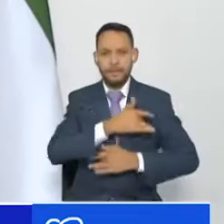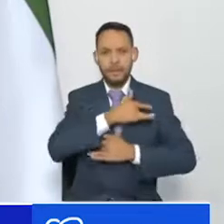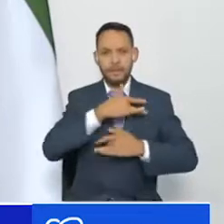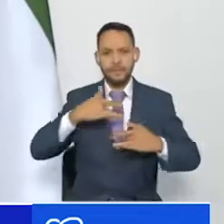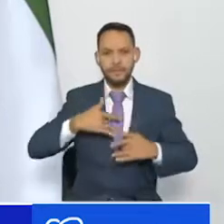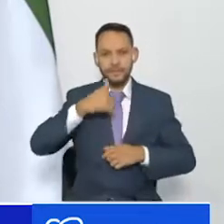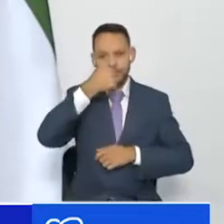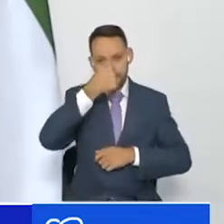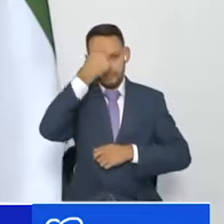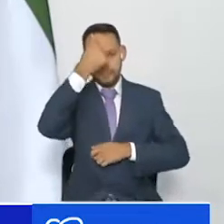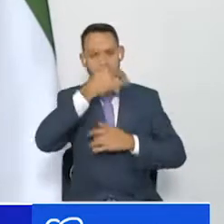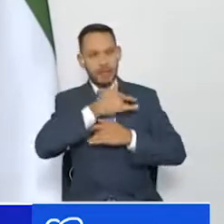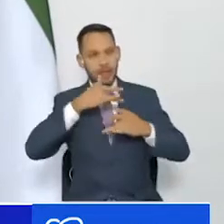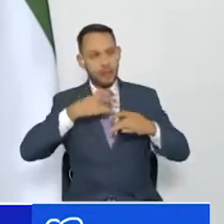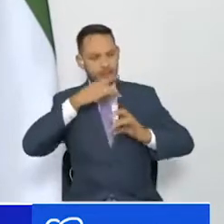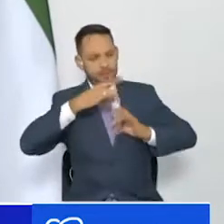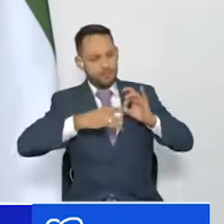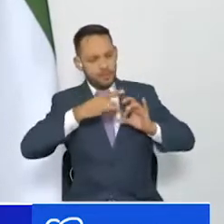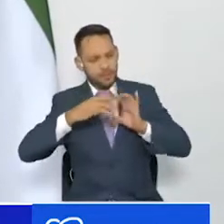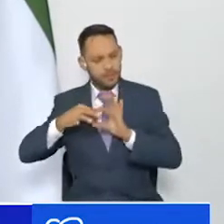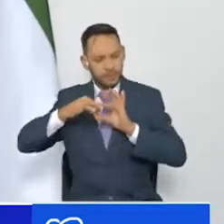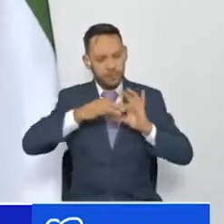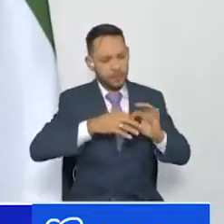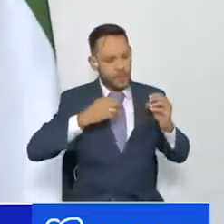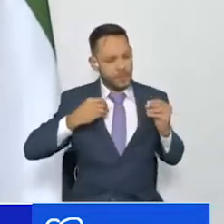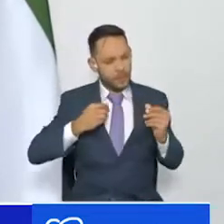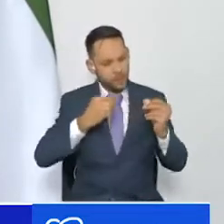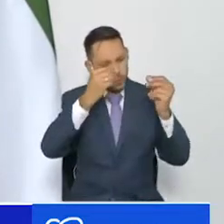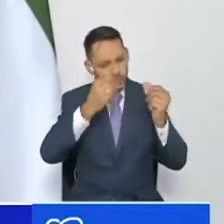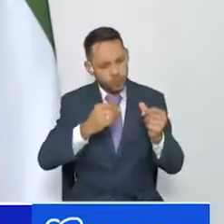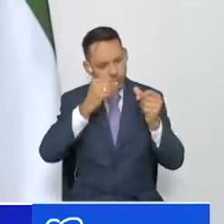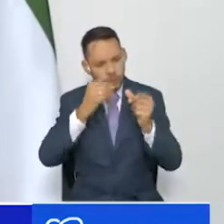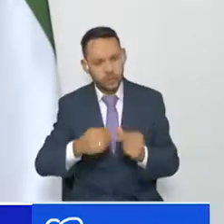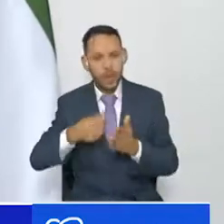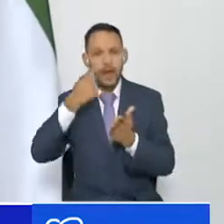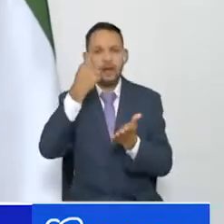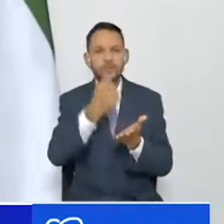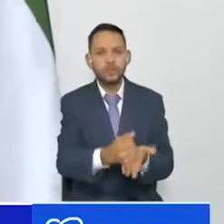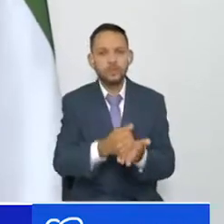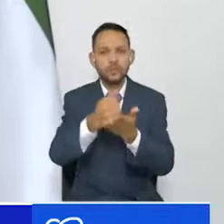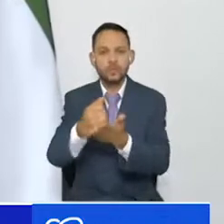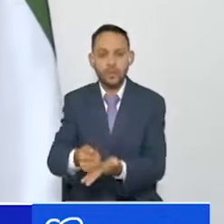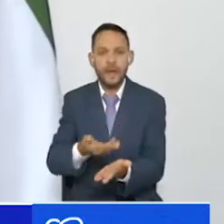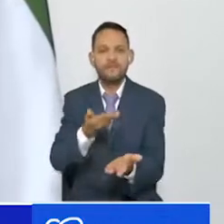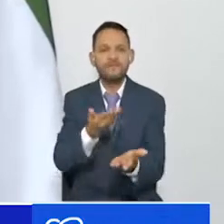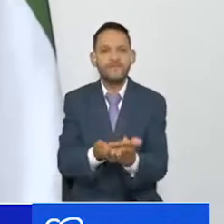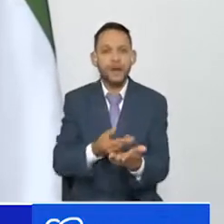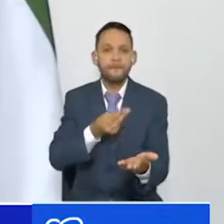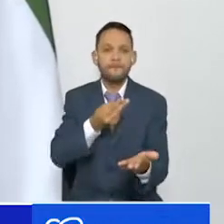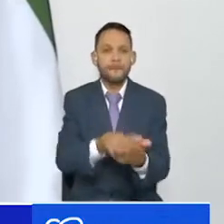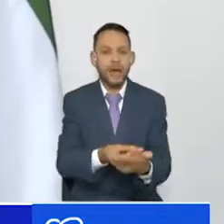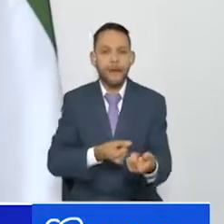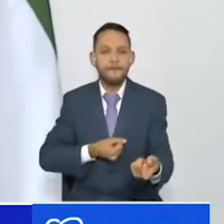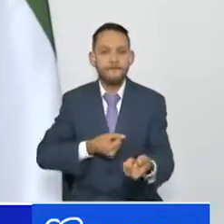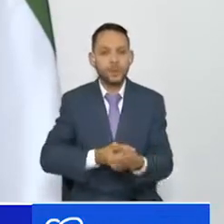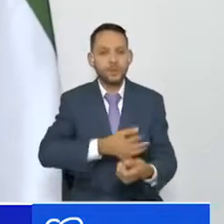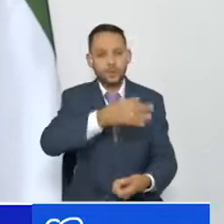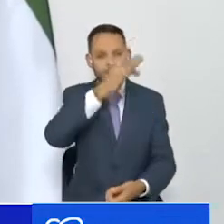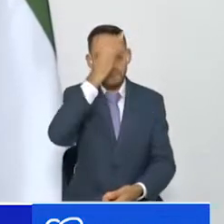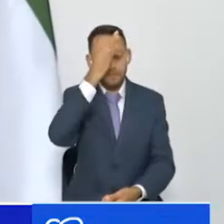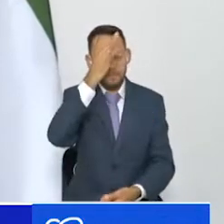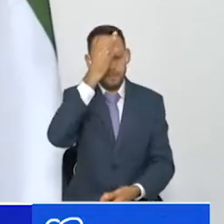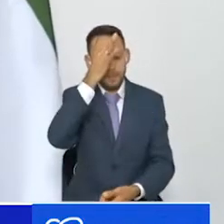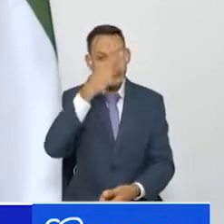superintendencia de salud que alivia las finanzas de todo el sector público en especial de los hospitales así que el quindío